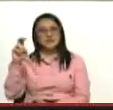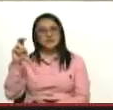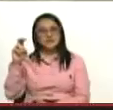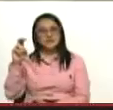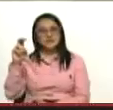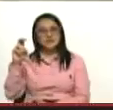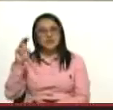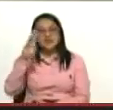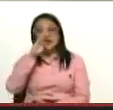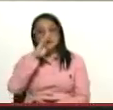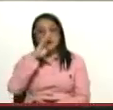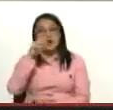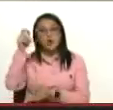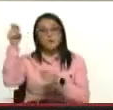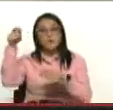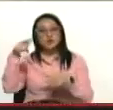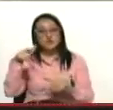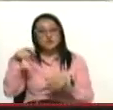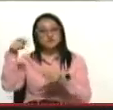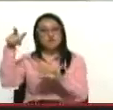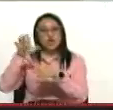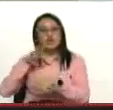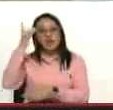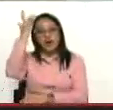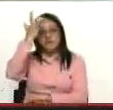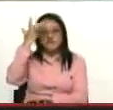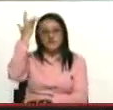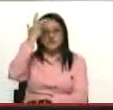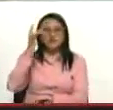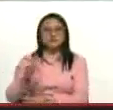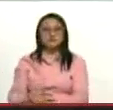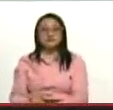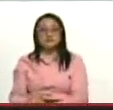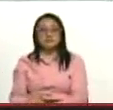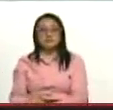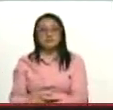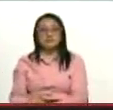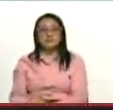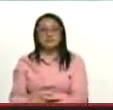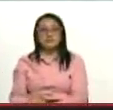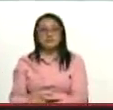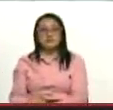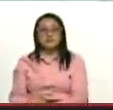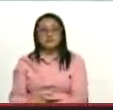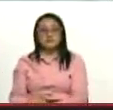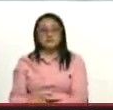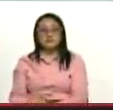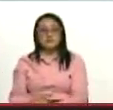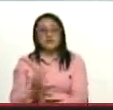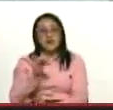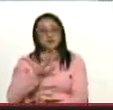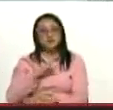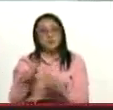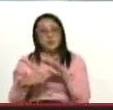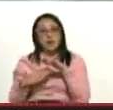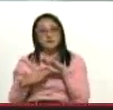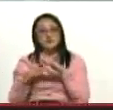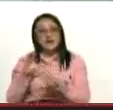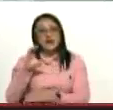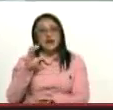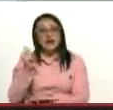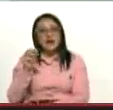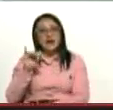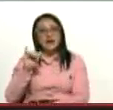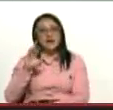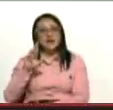del banco de importaciones exportaciones de África que tiene su base en el Caribe